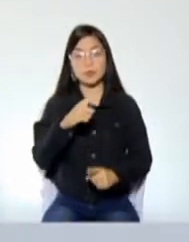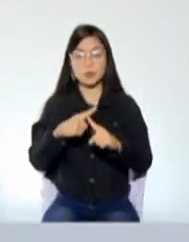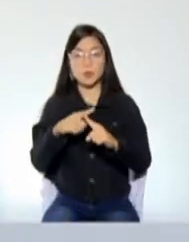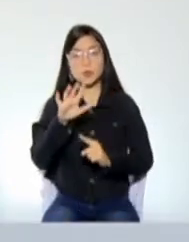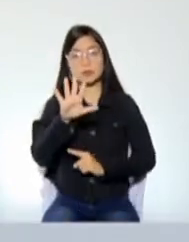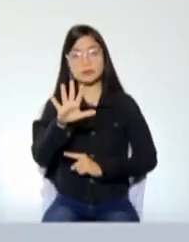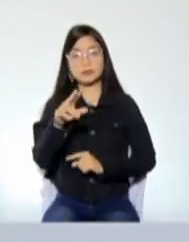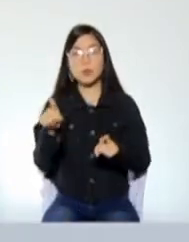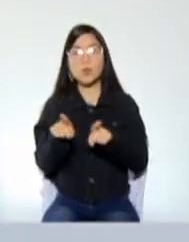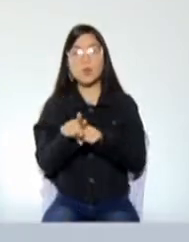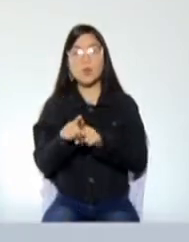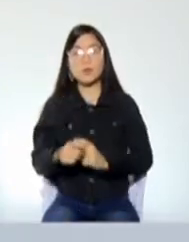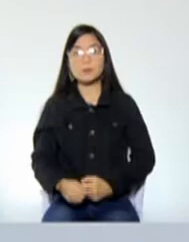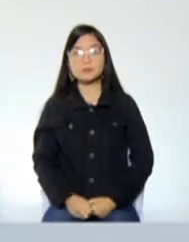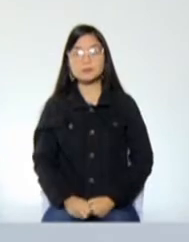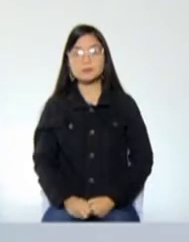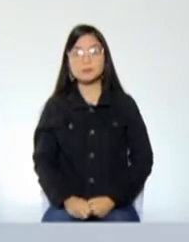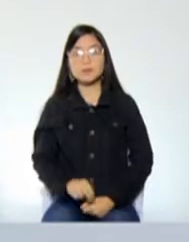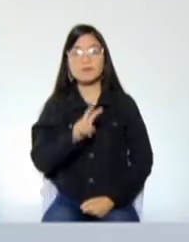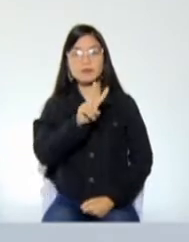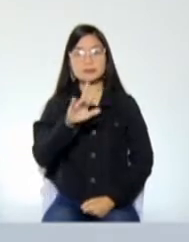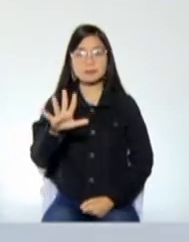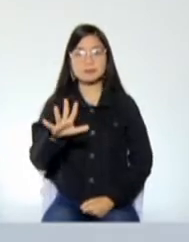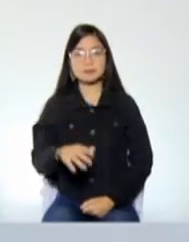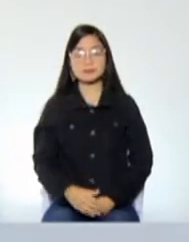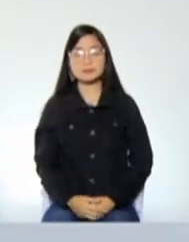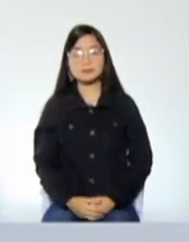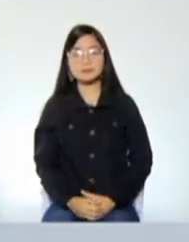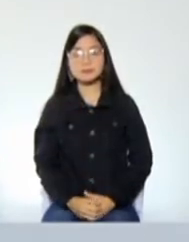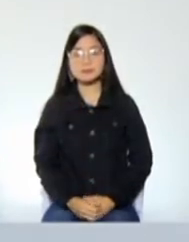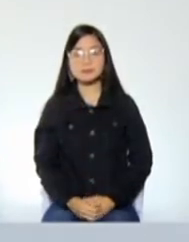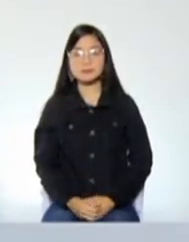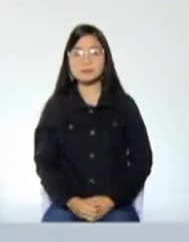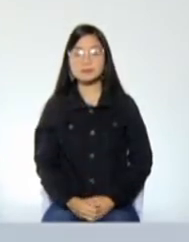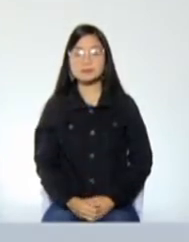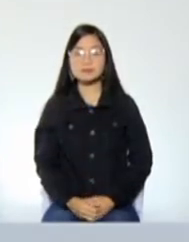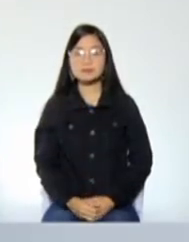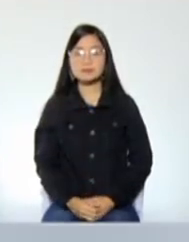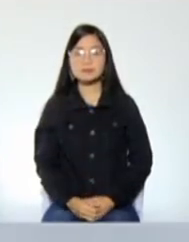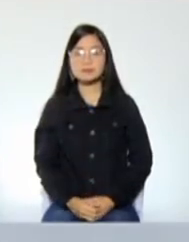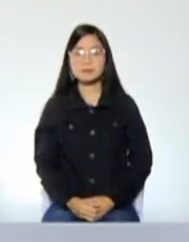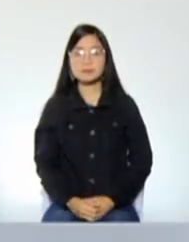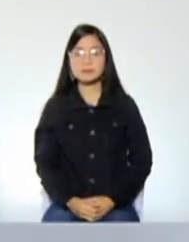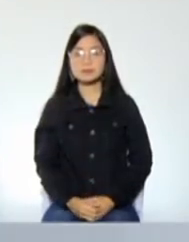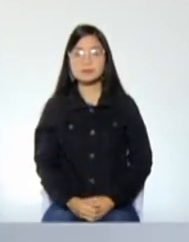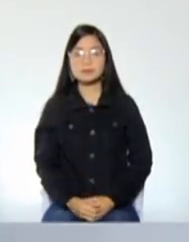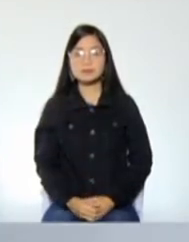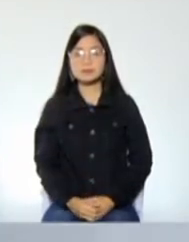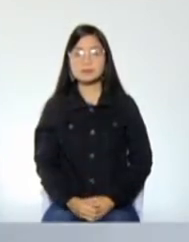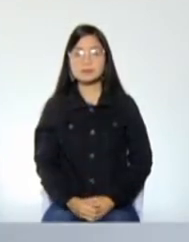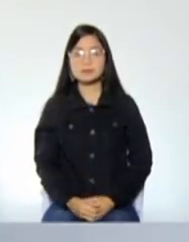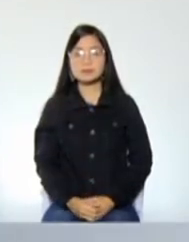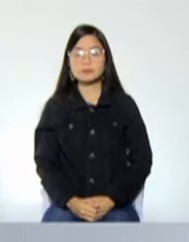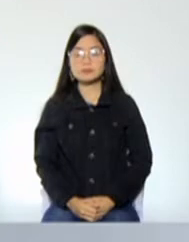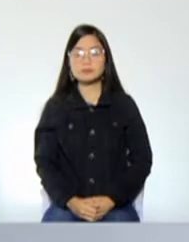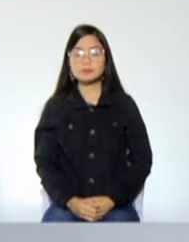por 5 es igual a 25. Cuando hacemos nuestras operaciones,